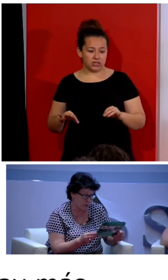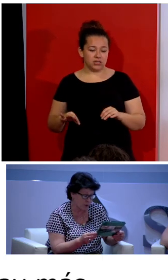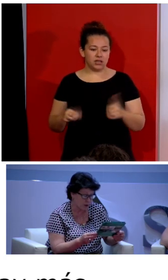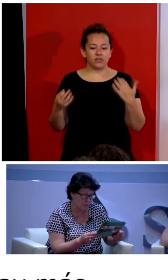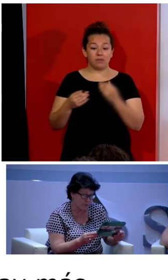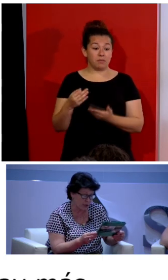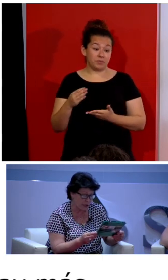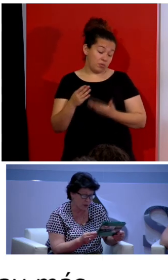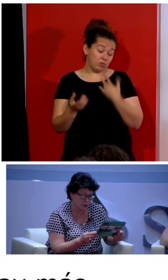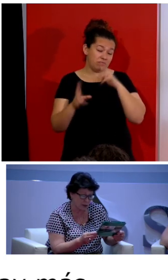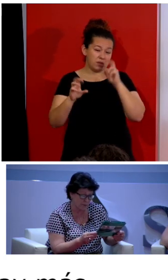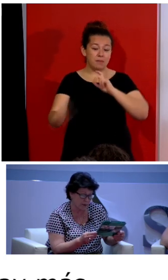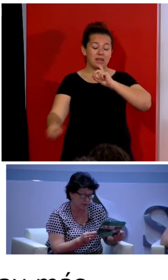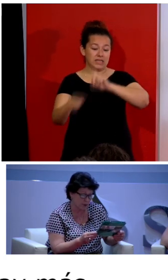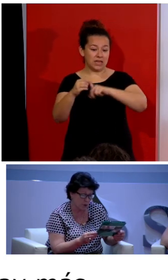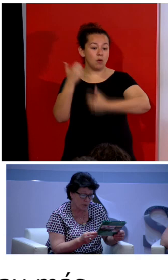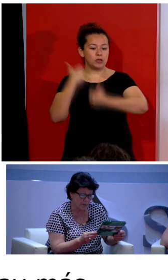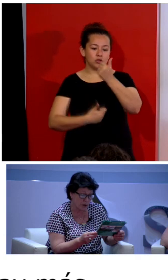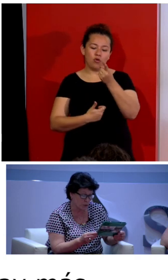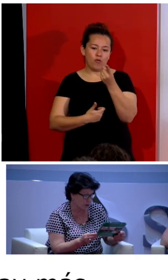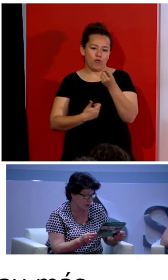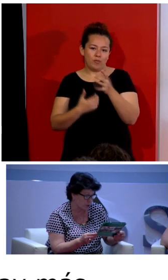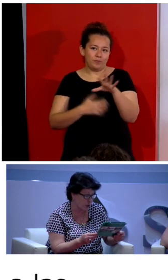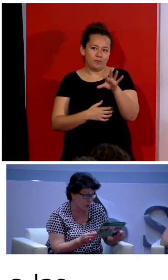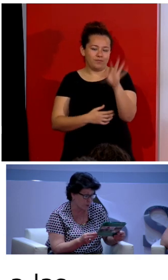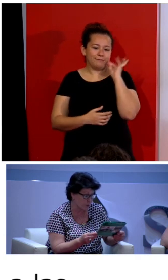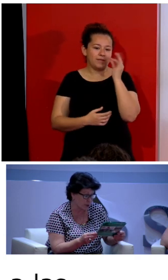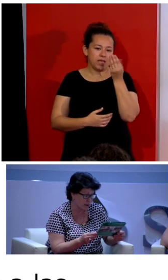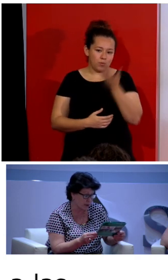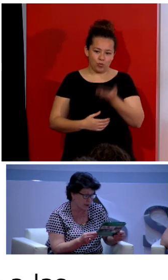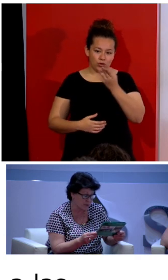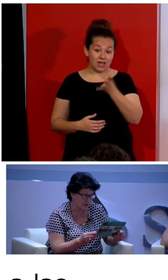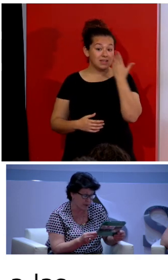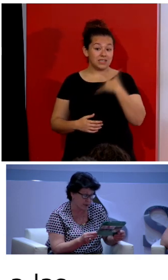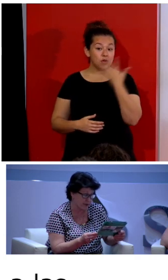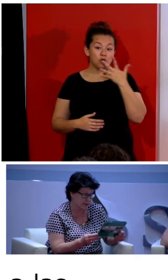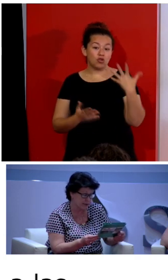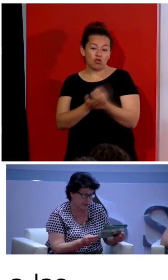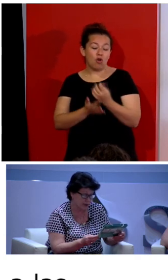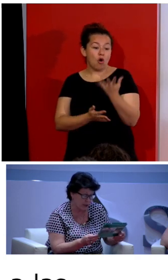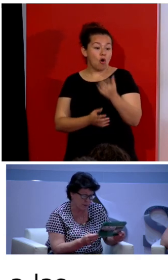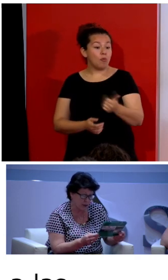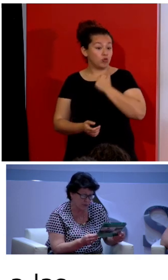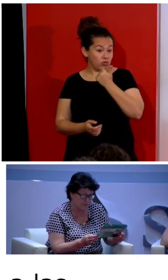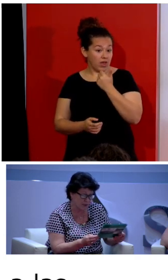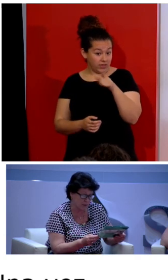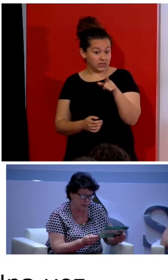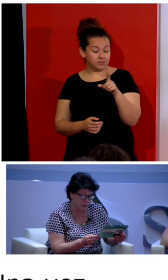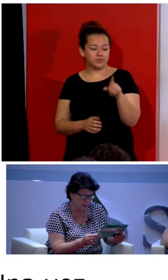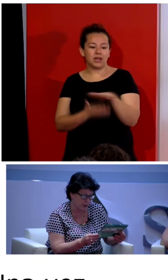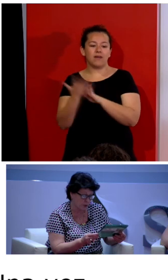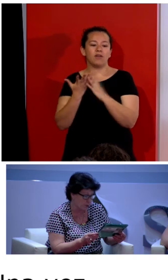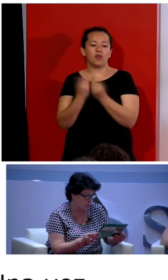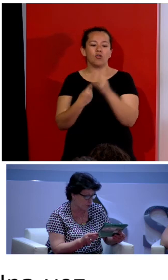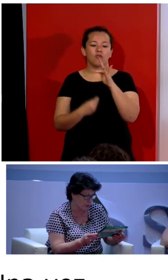a las oposiciones fue una decisión clave. Una vez conocidas todas las oportunidades que esto ofrecía, tras hablar con Fátima y